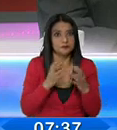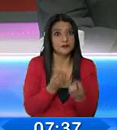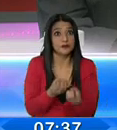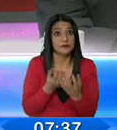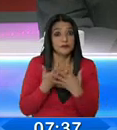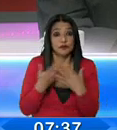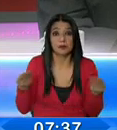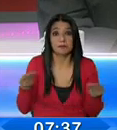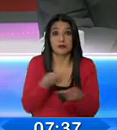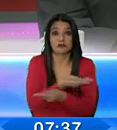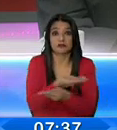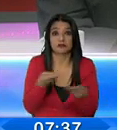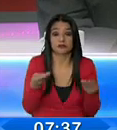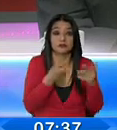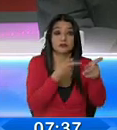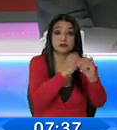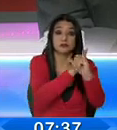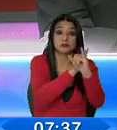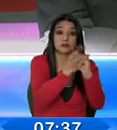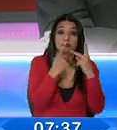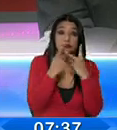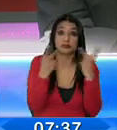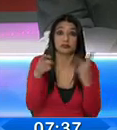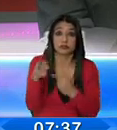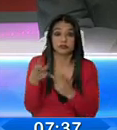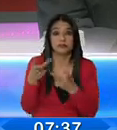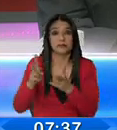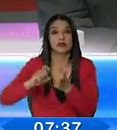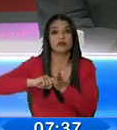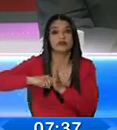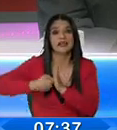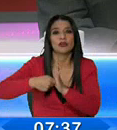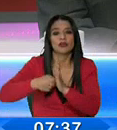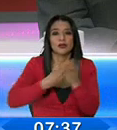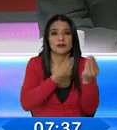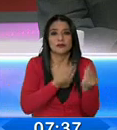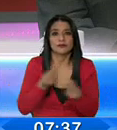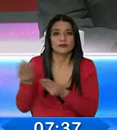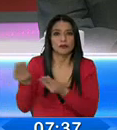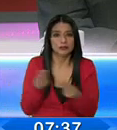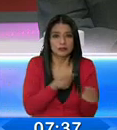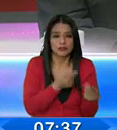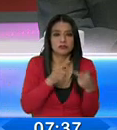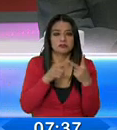cruzada entre las instituciones públicas, dígase Contraloría, SRI,